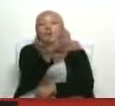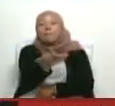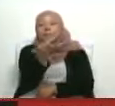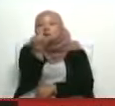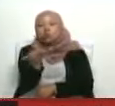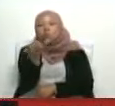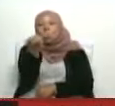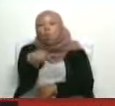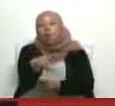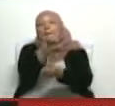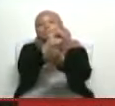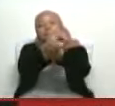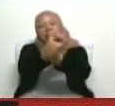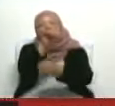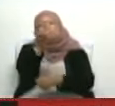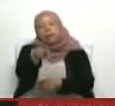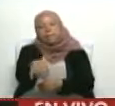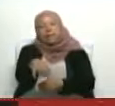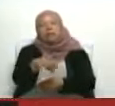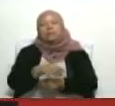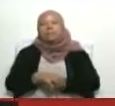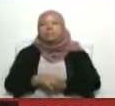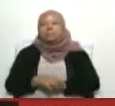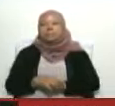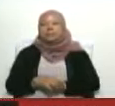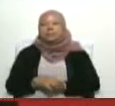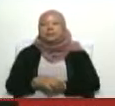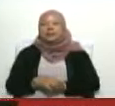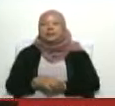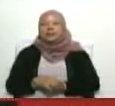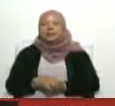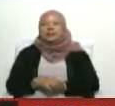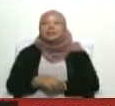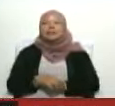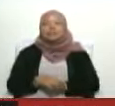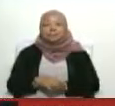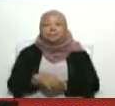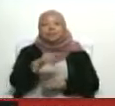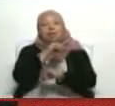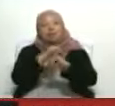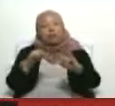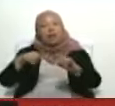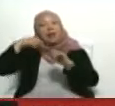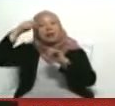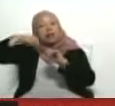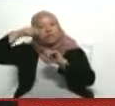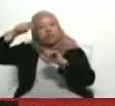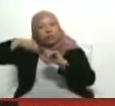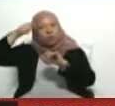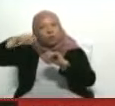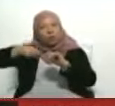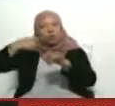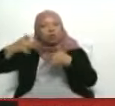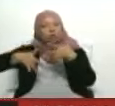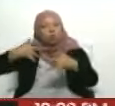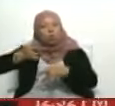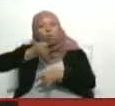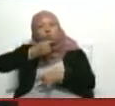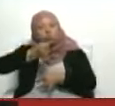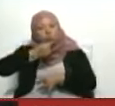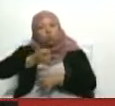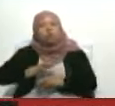hoy detenidos e imputados. Sobre esto vamos a ver al final de esta alocución que